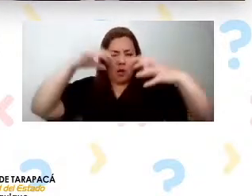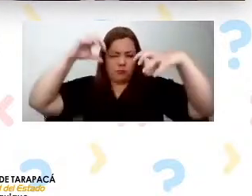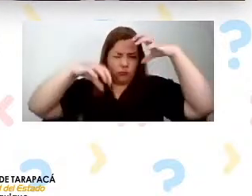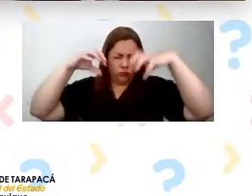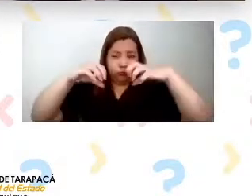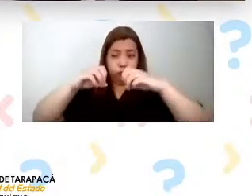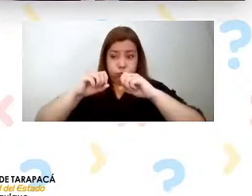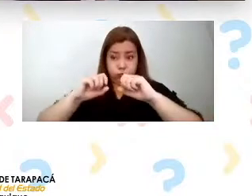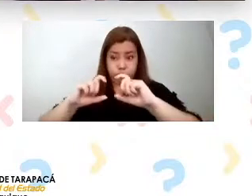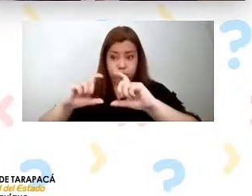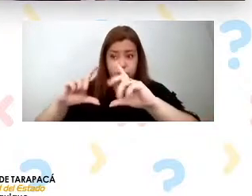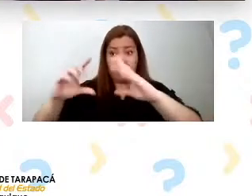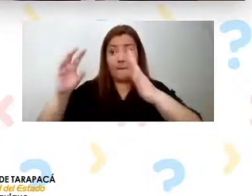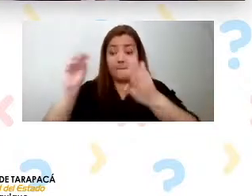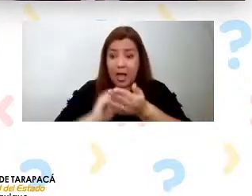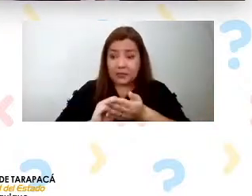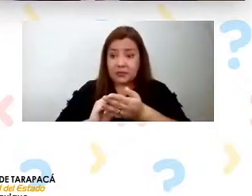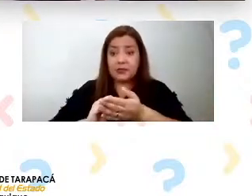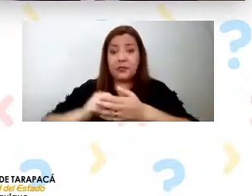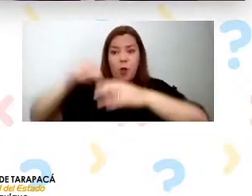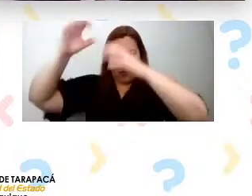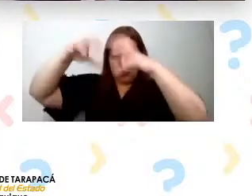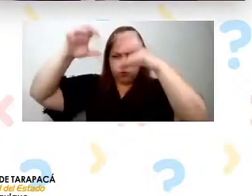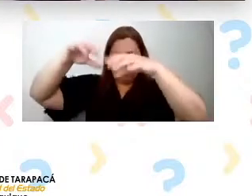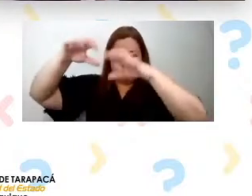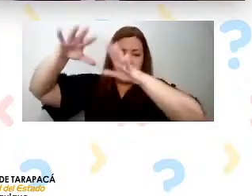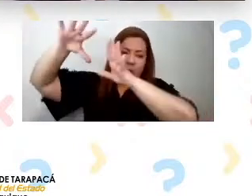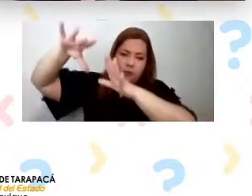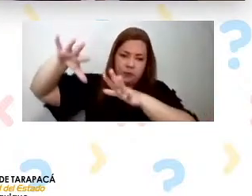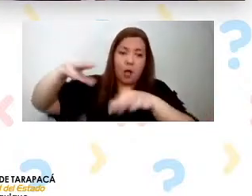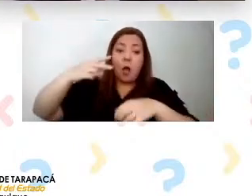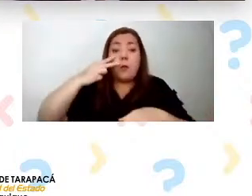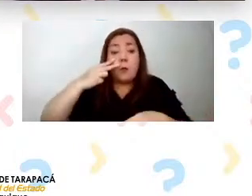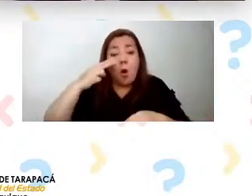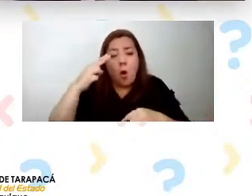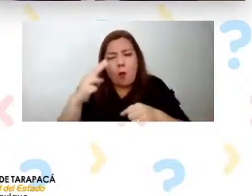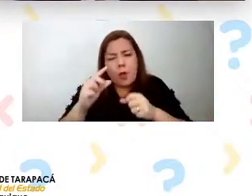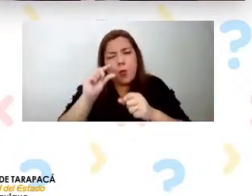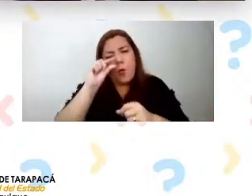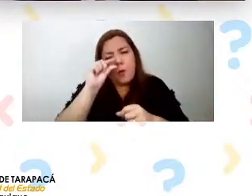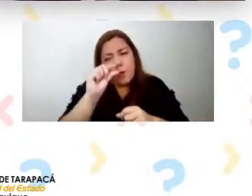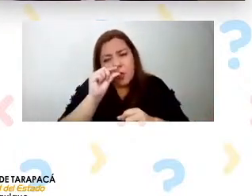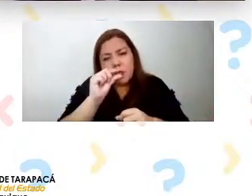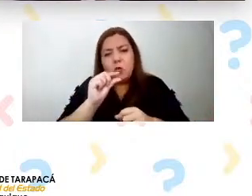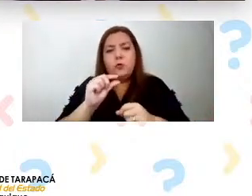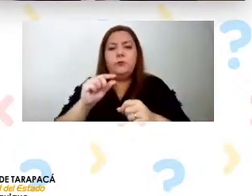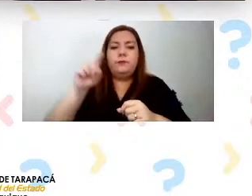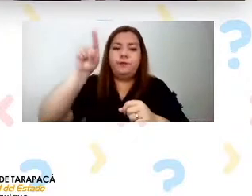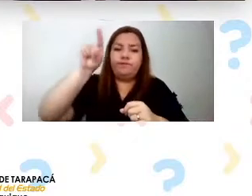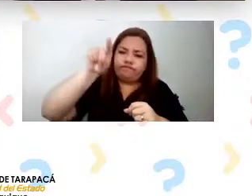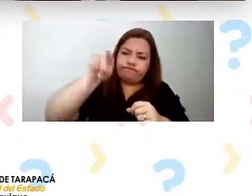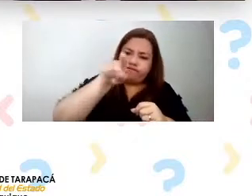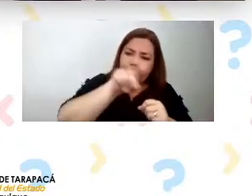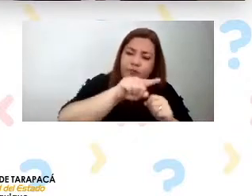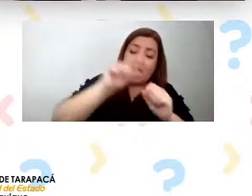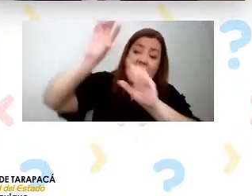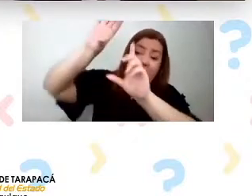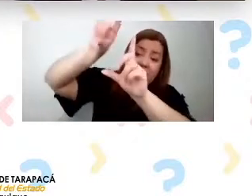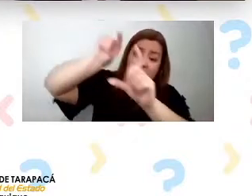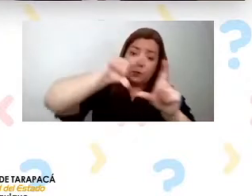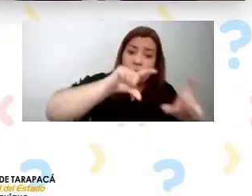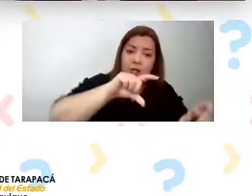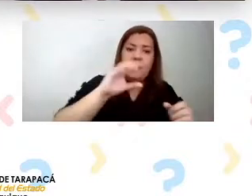el altiplano, podemos visualizar algún estuario en la desembocadura de